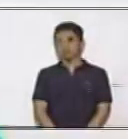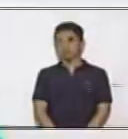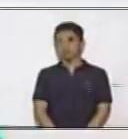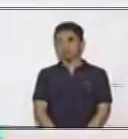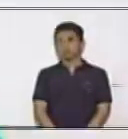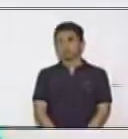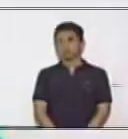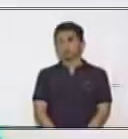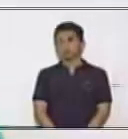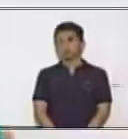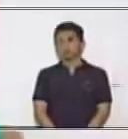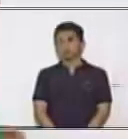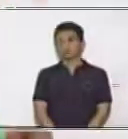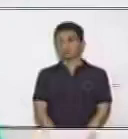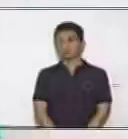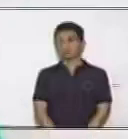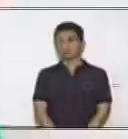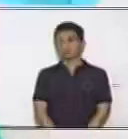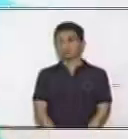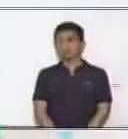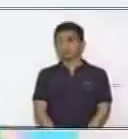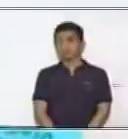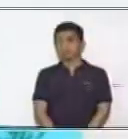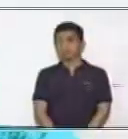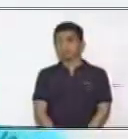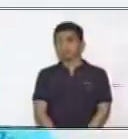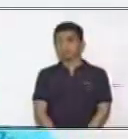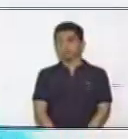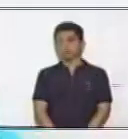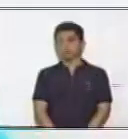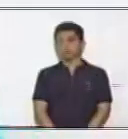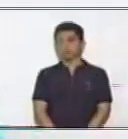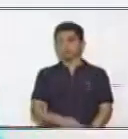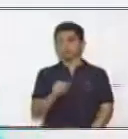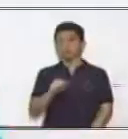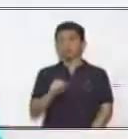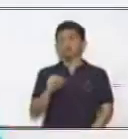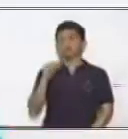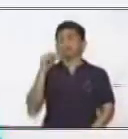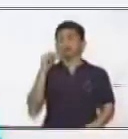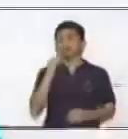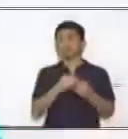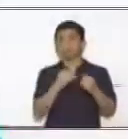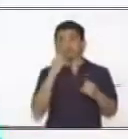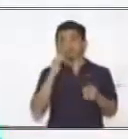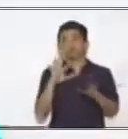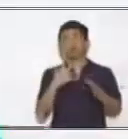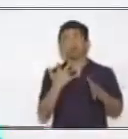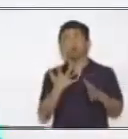Muy bien. Y el tercer tipo de triángulos que vemos hoy.